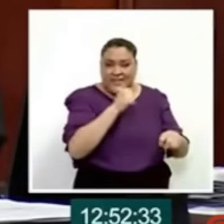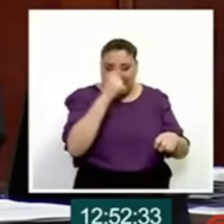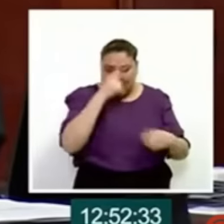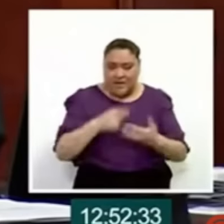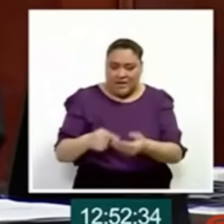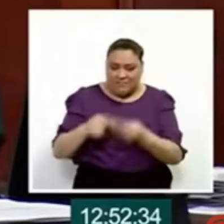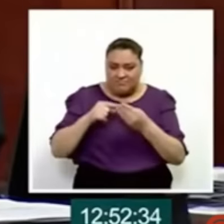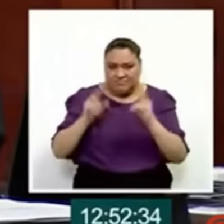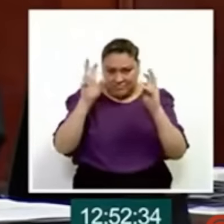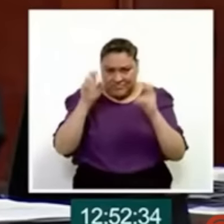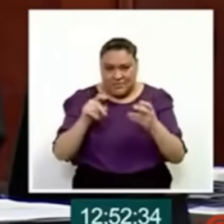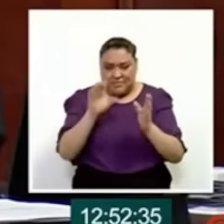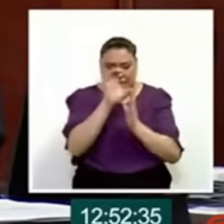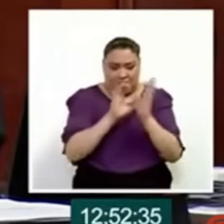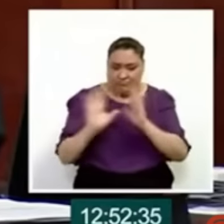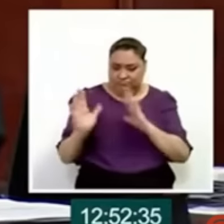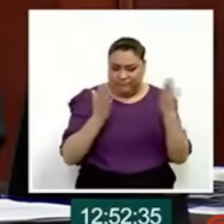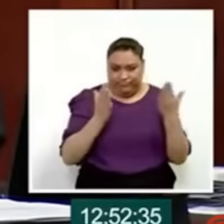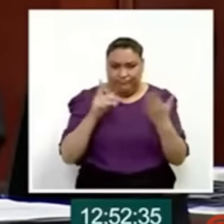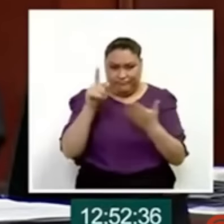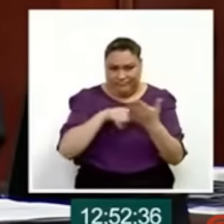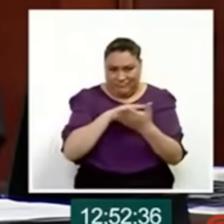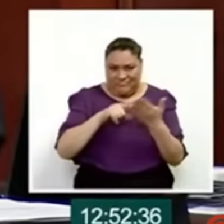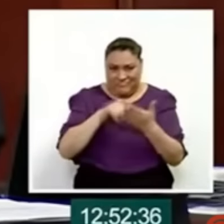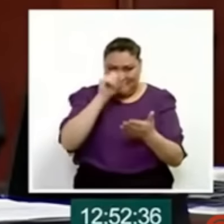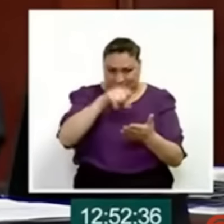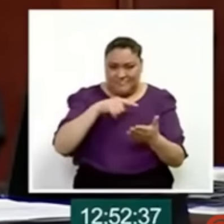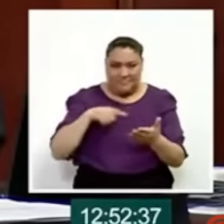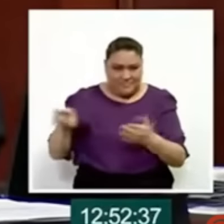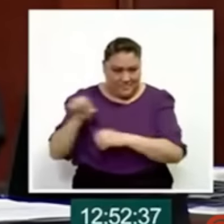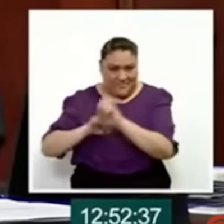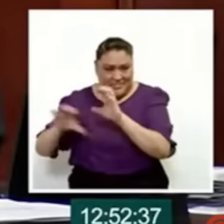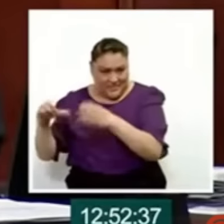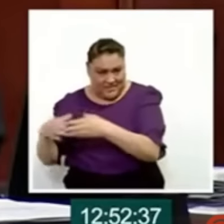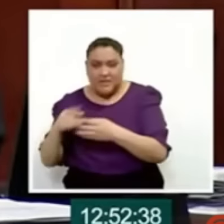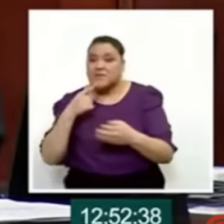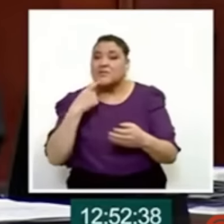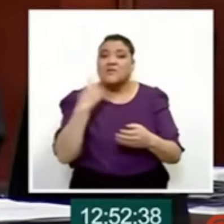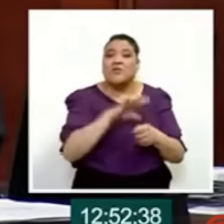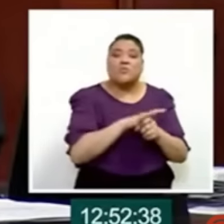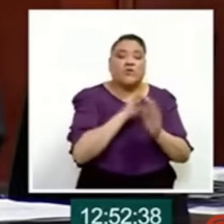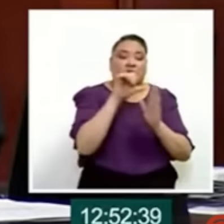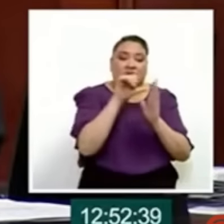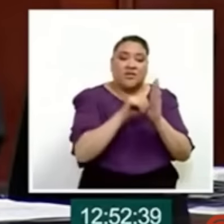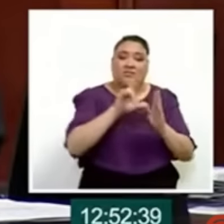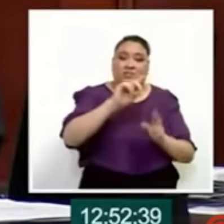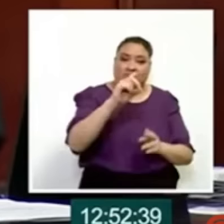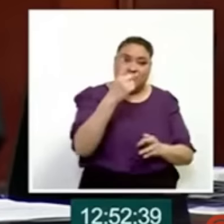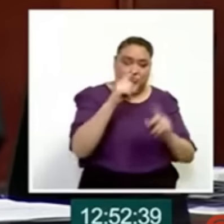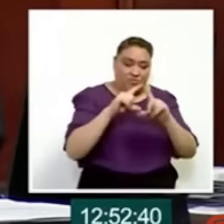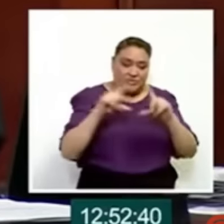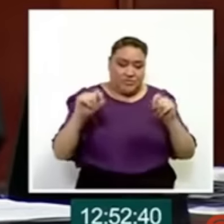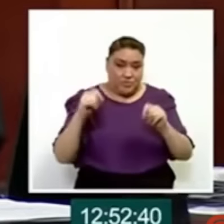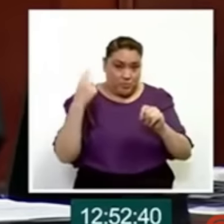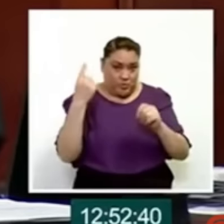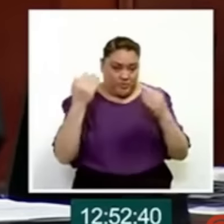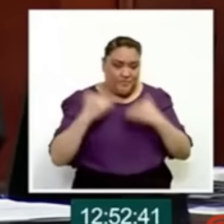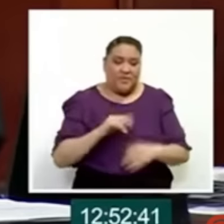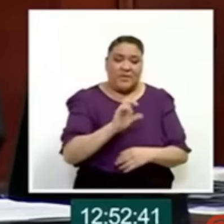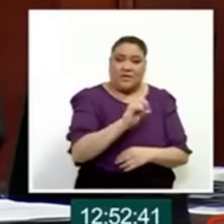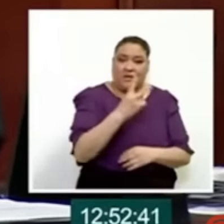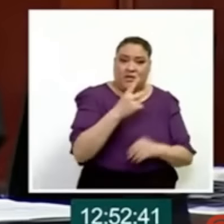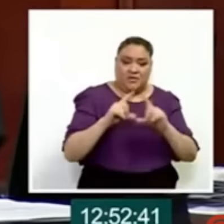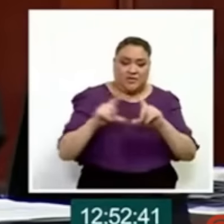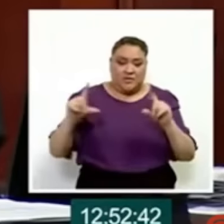apareció todo el tiempo durante las campañas y algo sobre lo que había muchísima claridad, ¿no? Son sentencias, resoluciones, pues